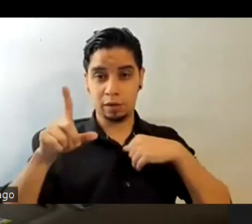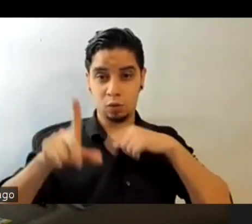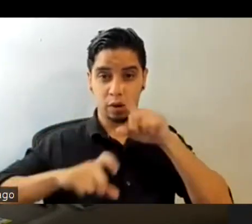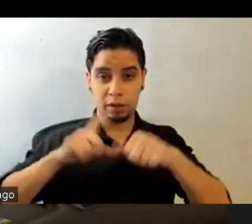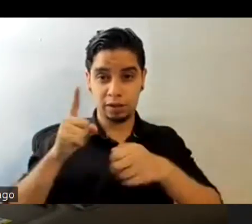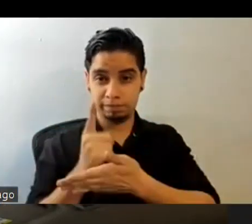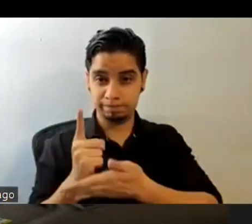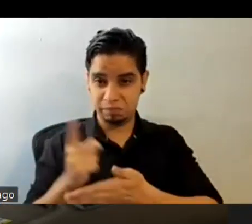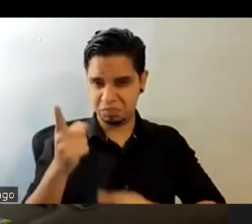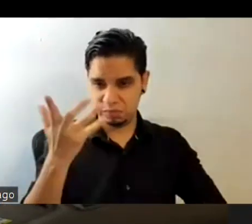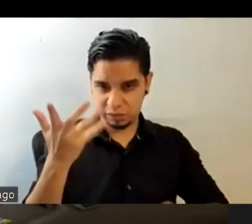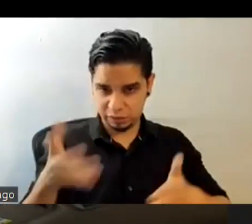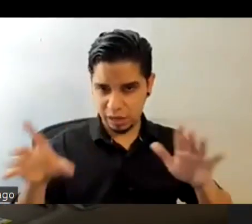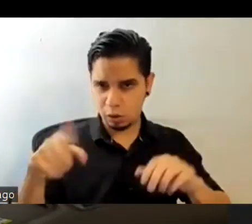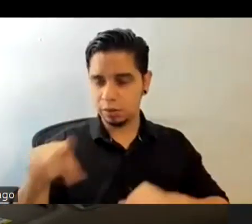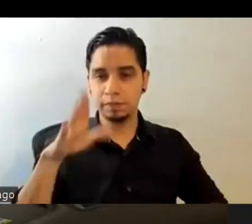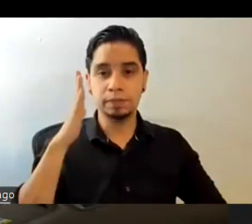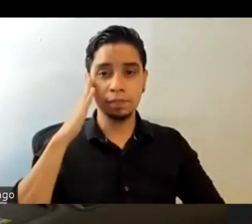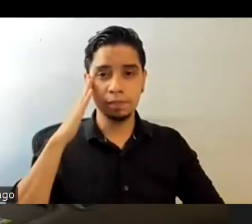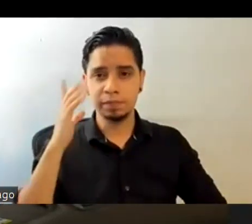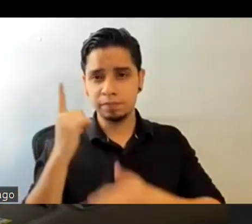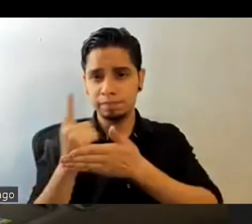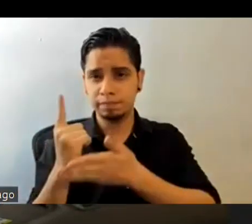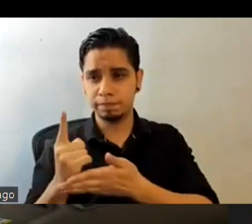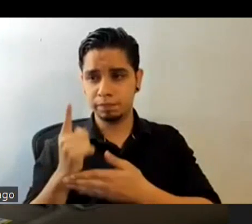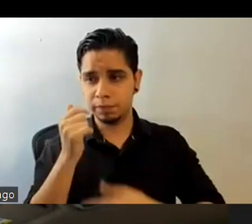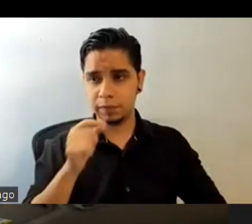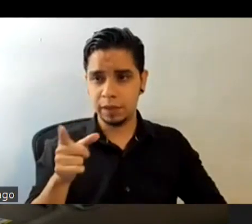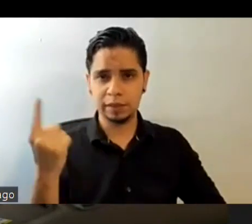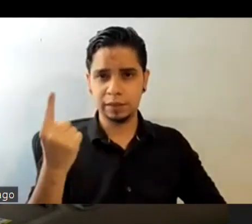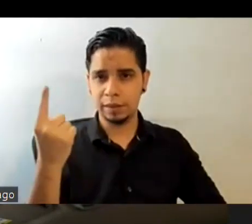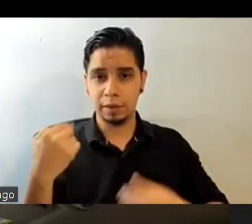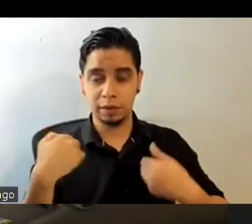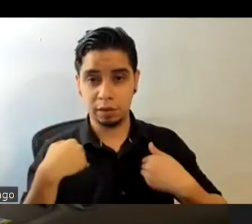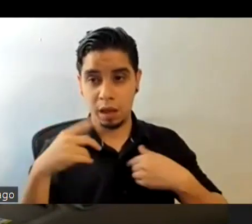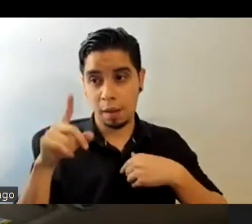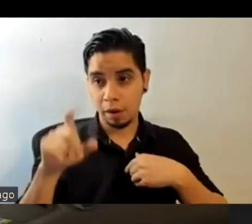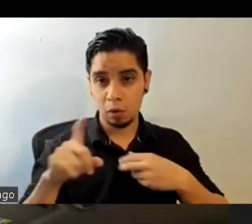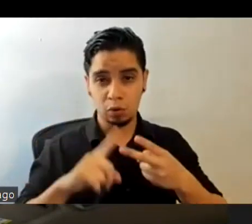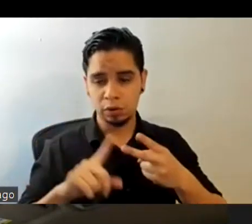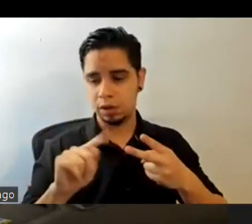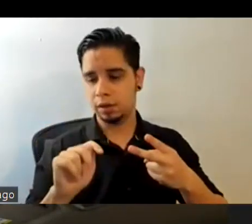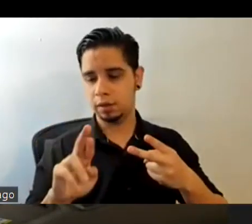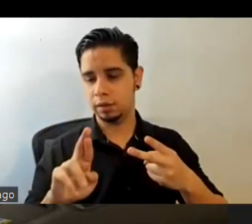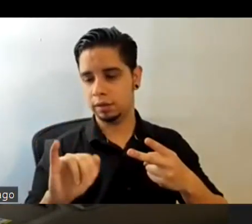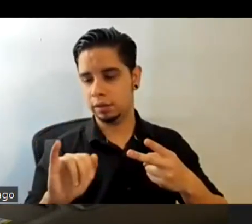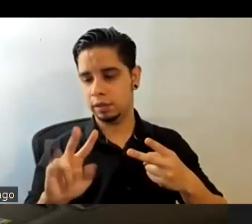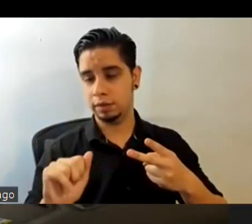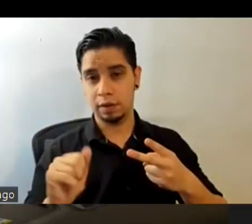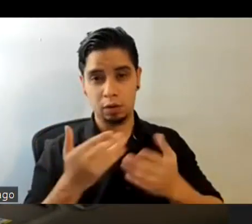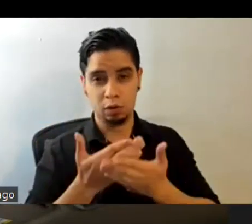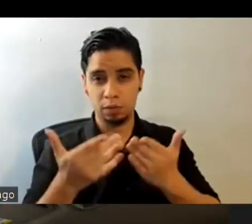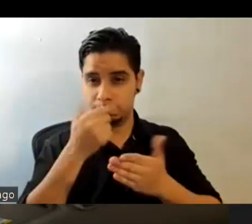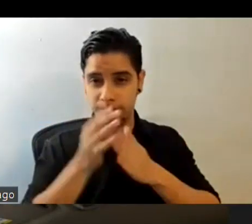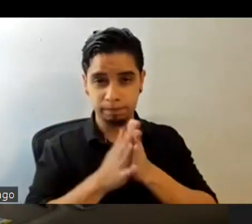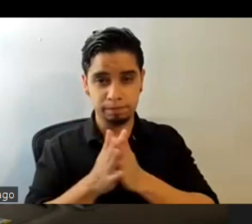Y usted sabe, ¿verdad?, que Adriana semanalmente siempre tira una preguntita, una trivia ahí bien interesante relacionada con el